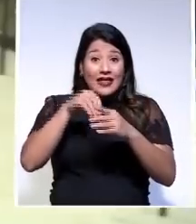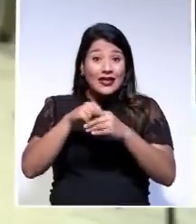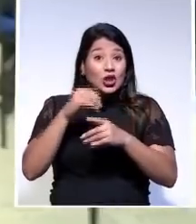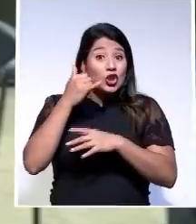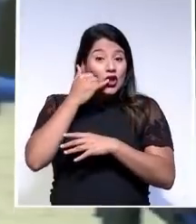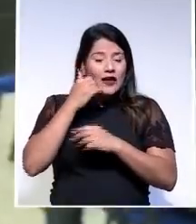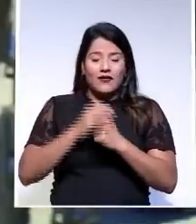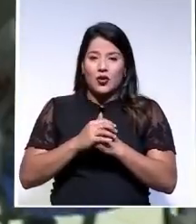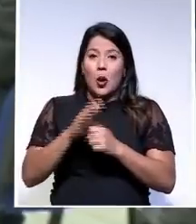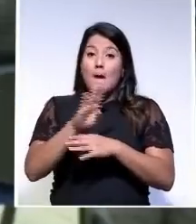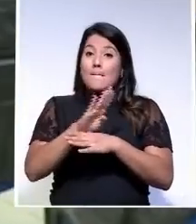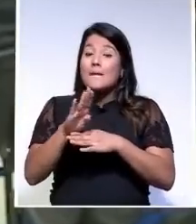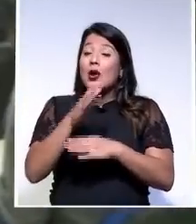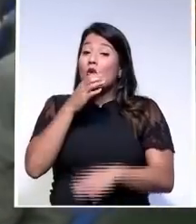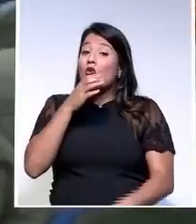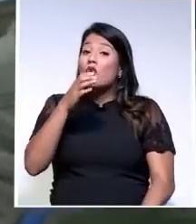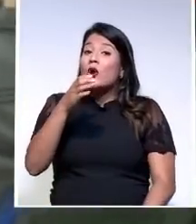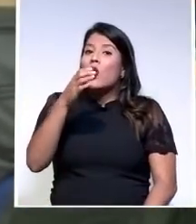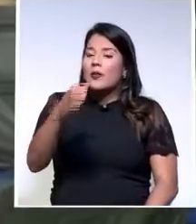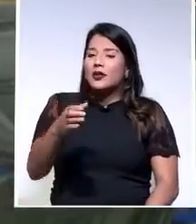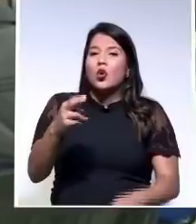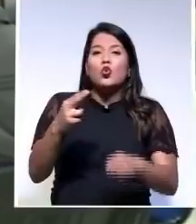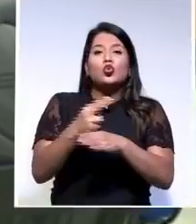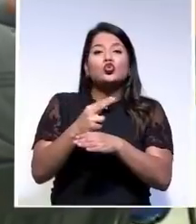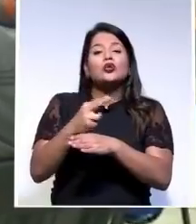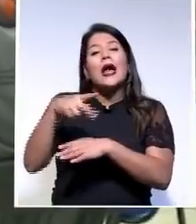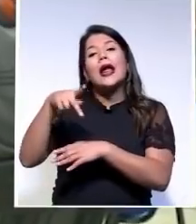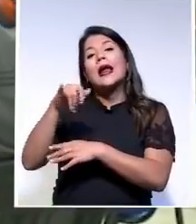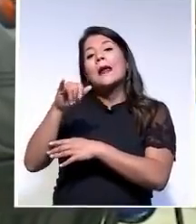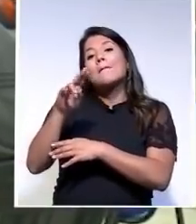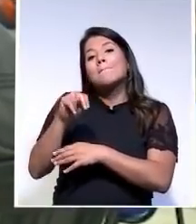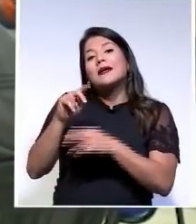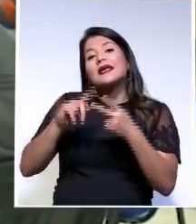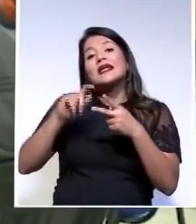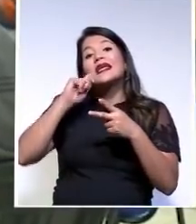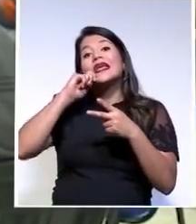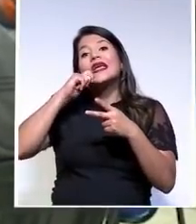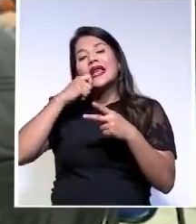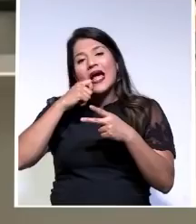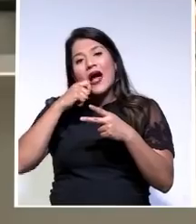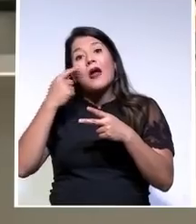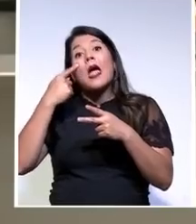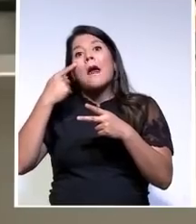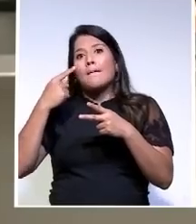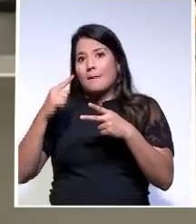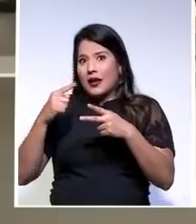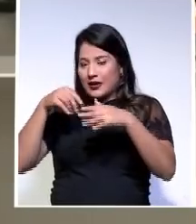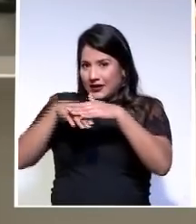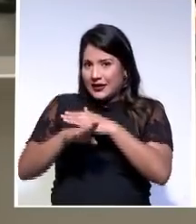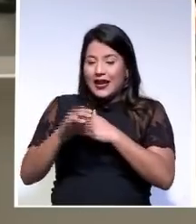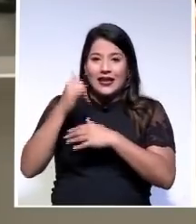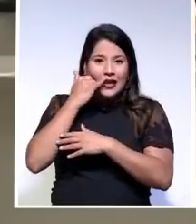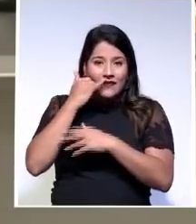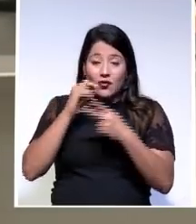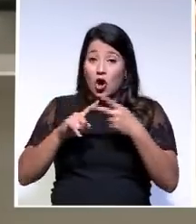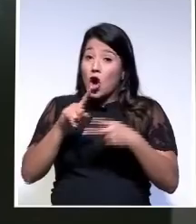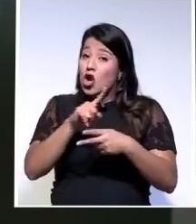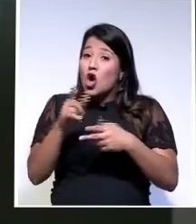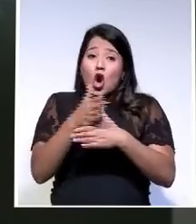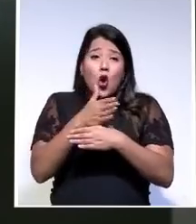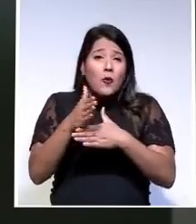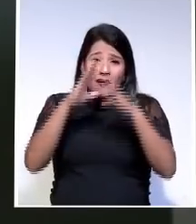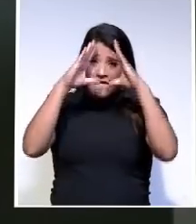vive, los bancos recomiendan a sus clientes utilizar un PIN o clave para desbloquear su tarjeta SIM, no compartir con nadie información